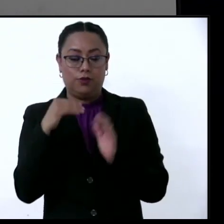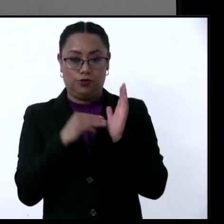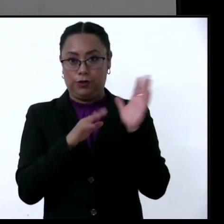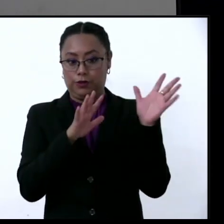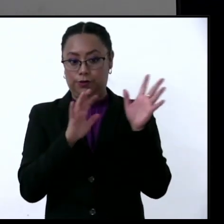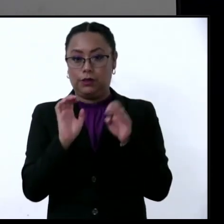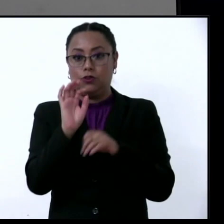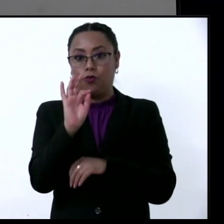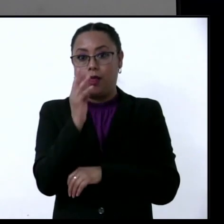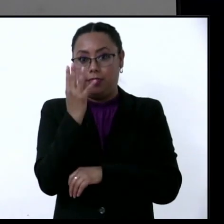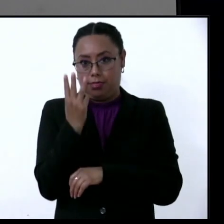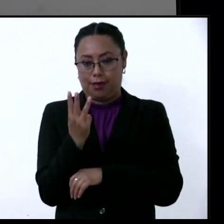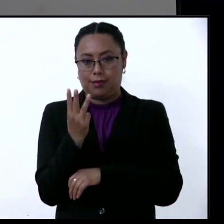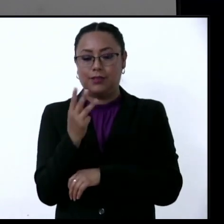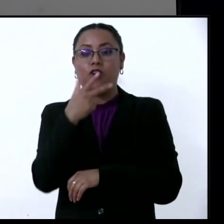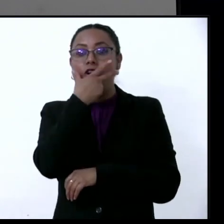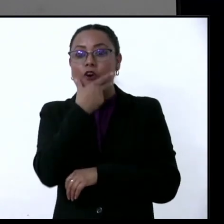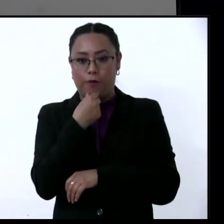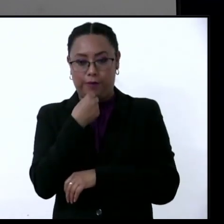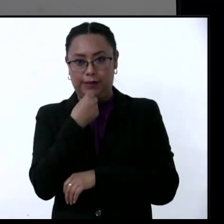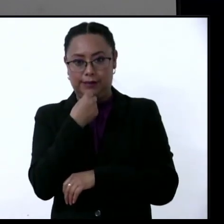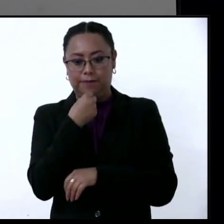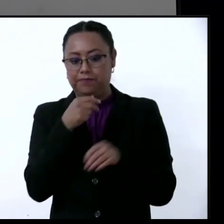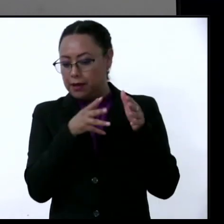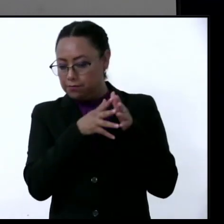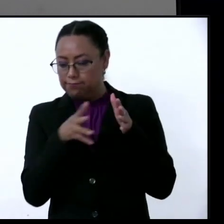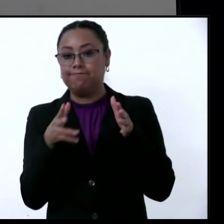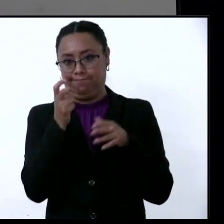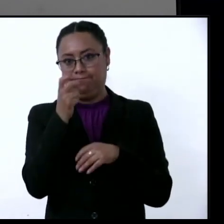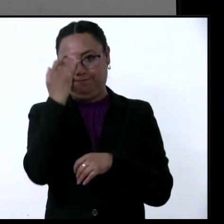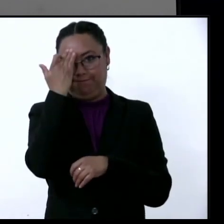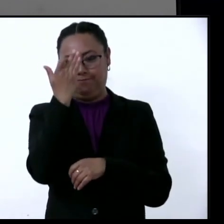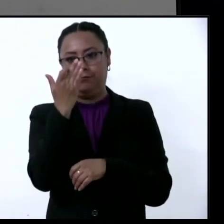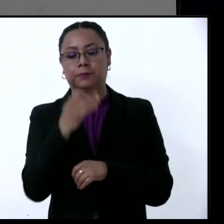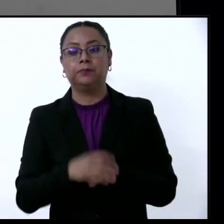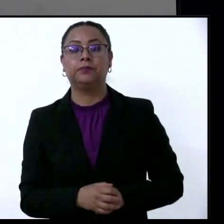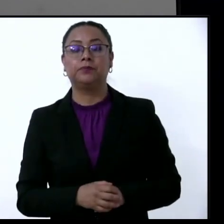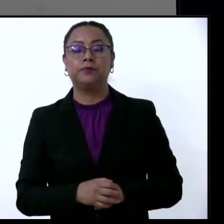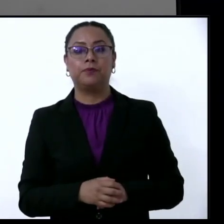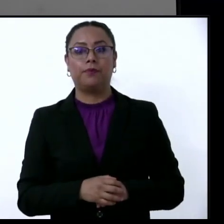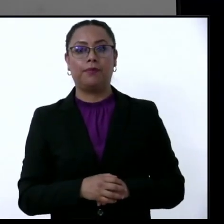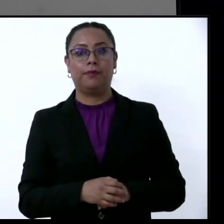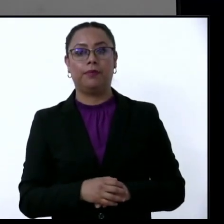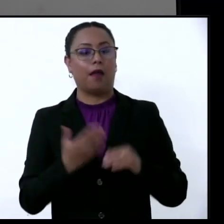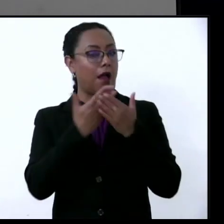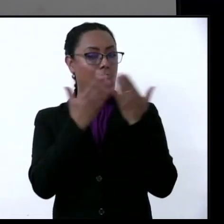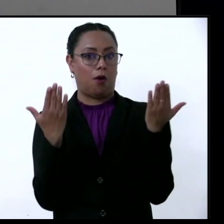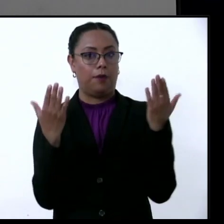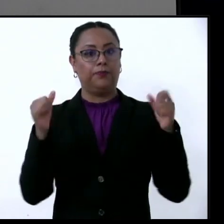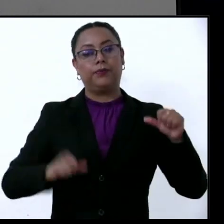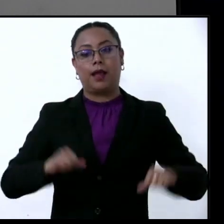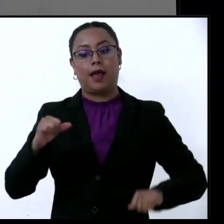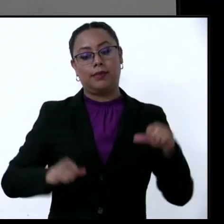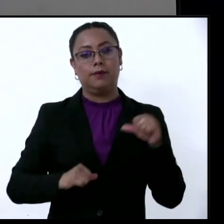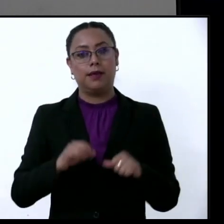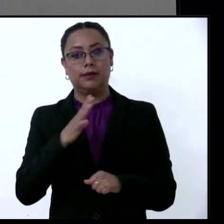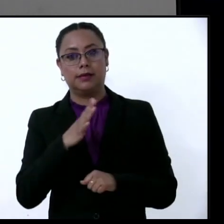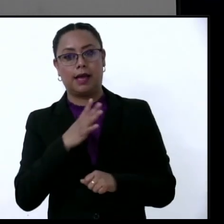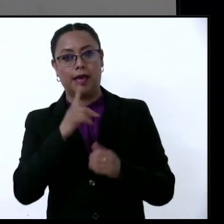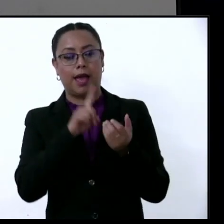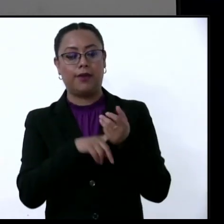148.943 son hombres en este lapso de tiempo. Dentro de las actividades del seguro de